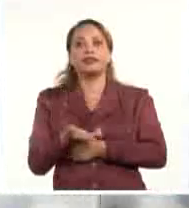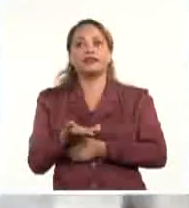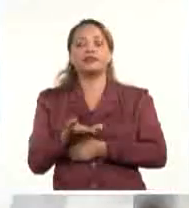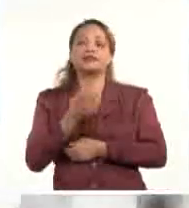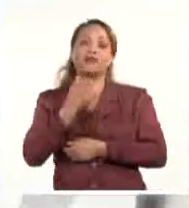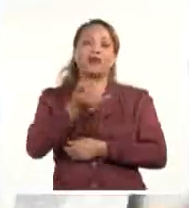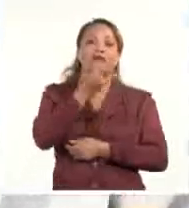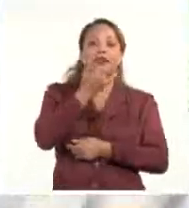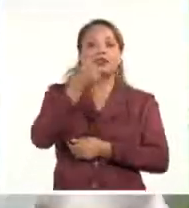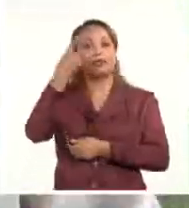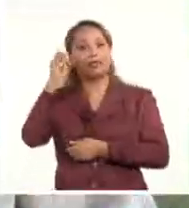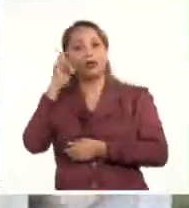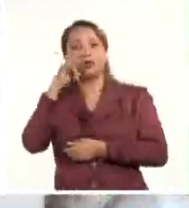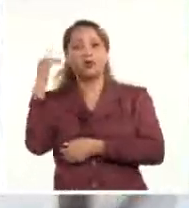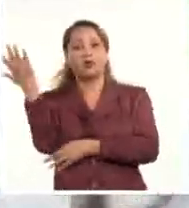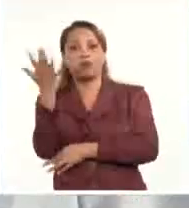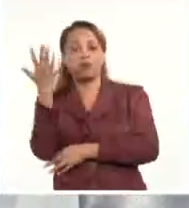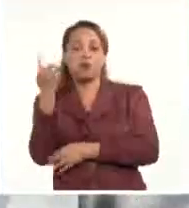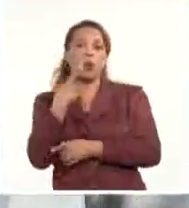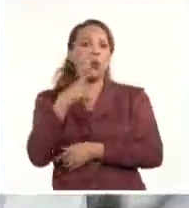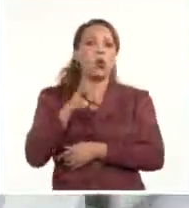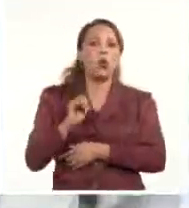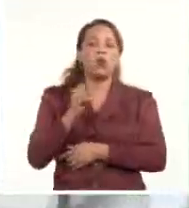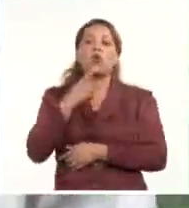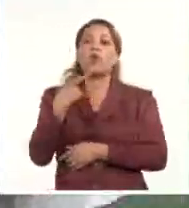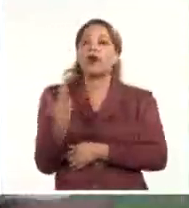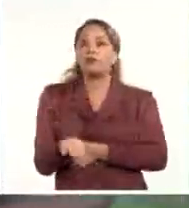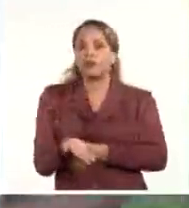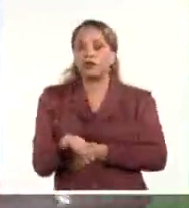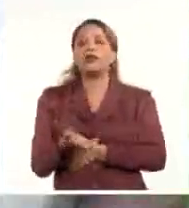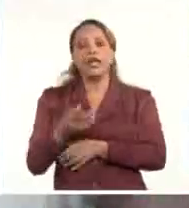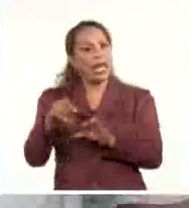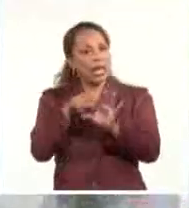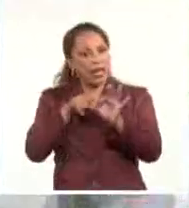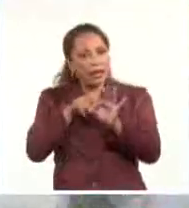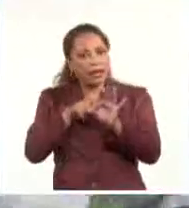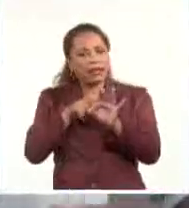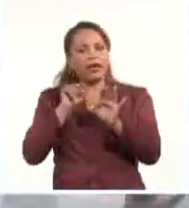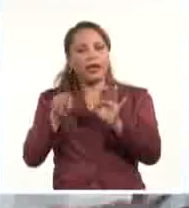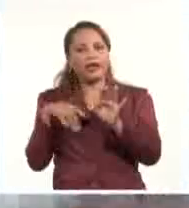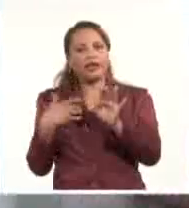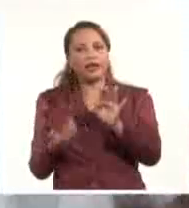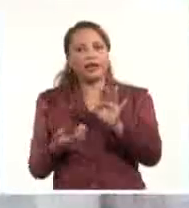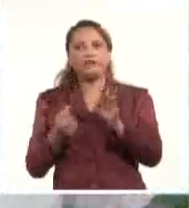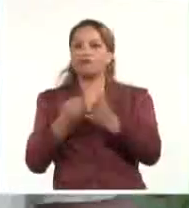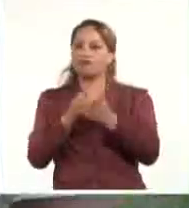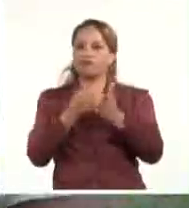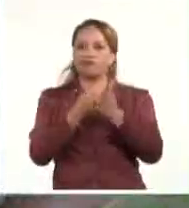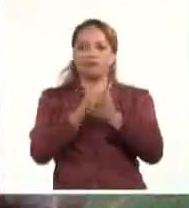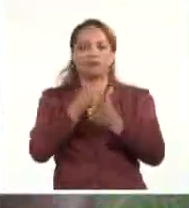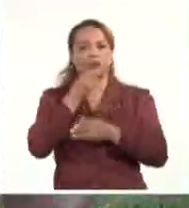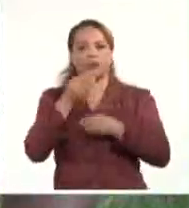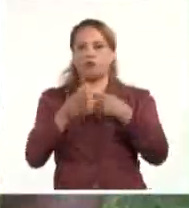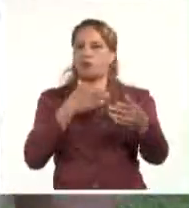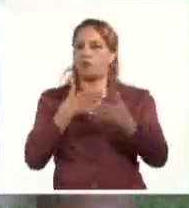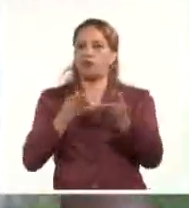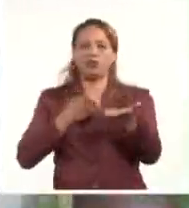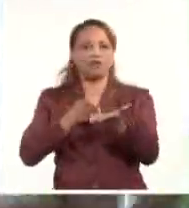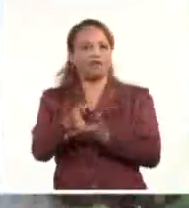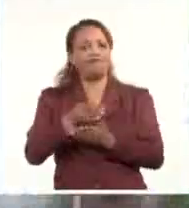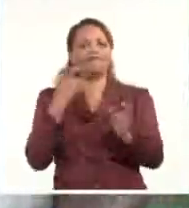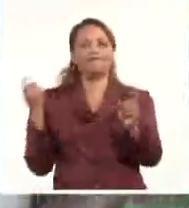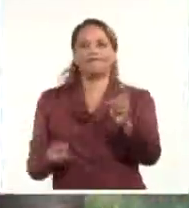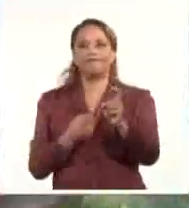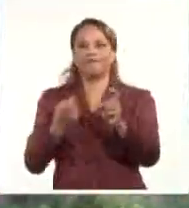o no un fenómeno meteorológico, sino cuándo lo hará. La Isla de la Juventud tiene el tremendo reto de reinventarse cada día e incentivar